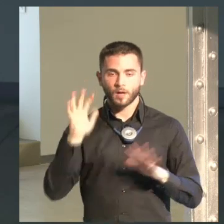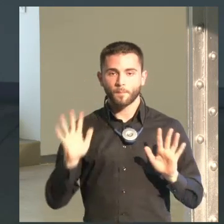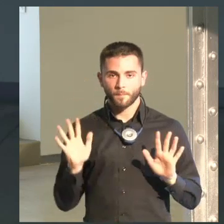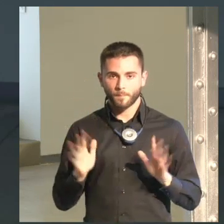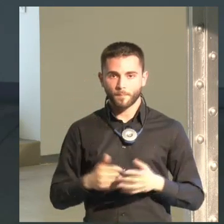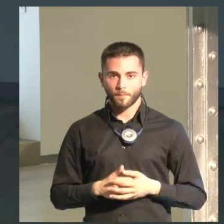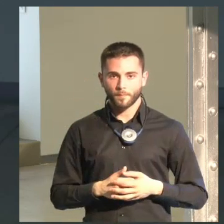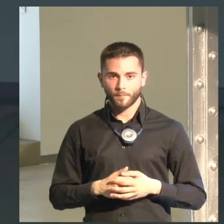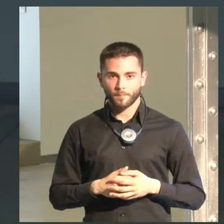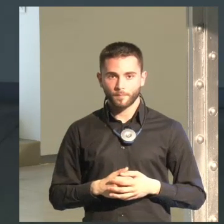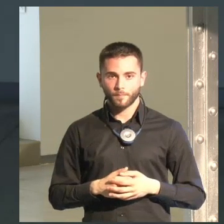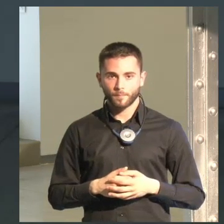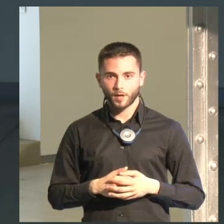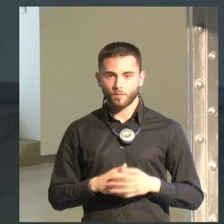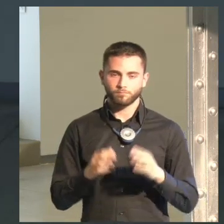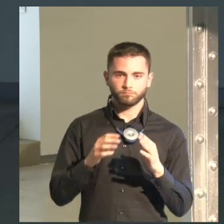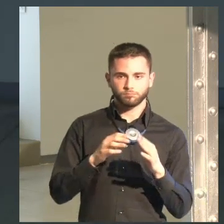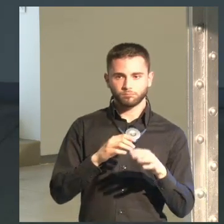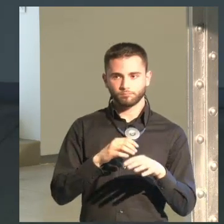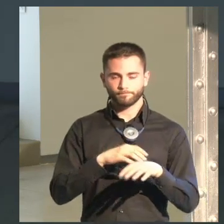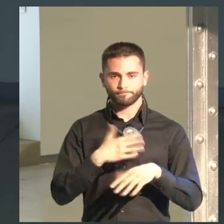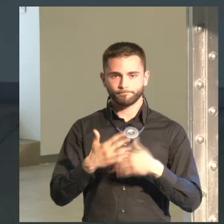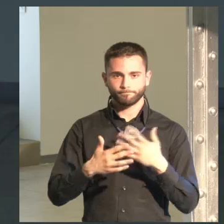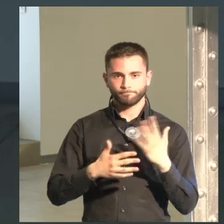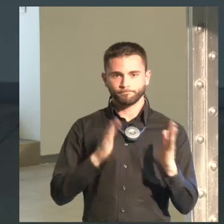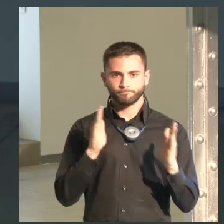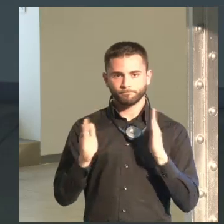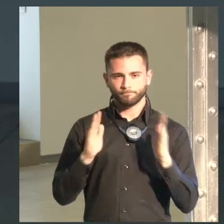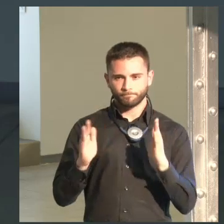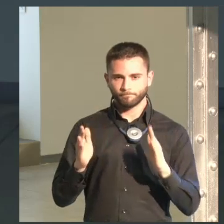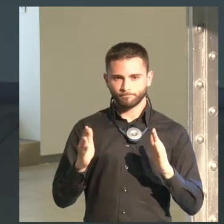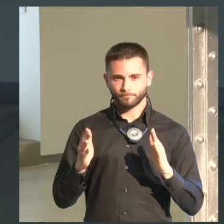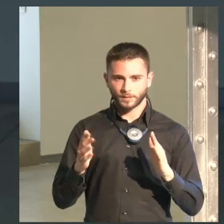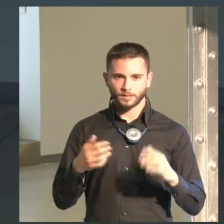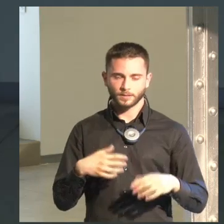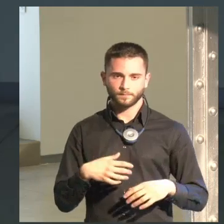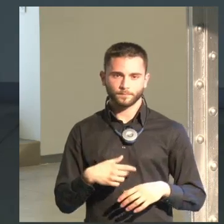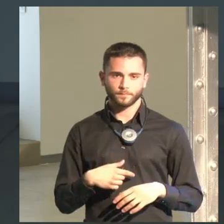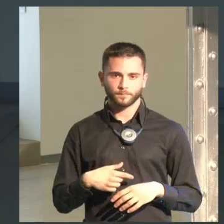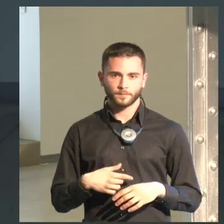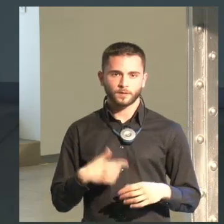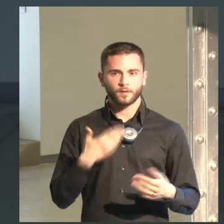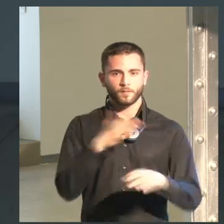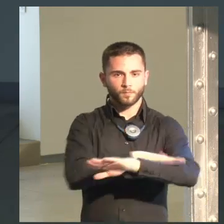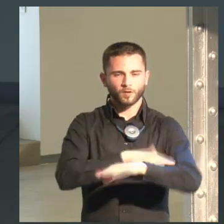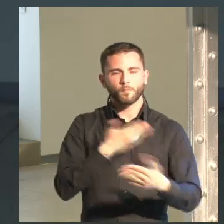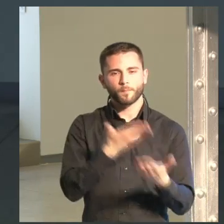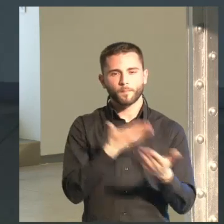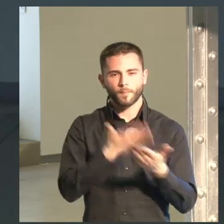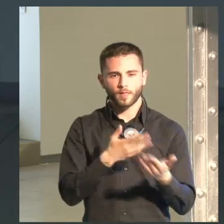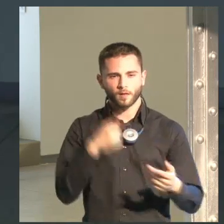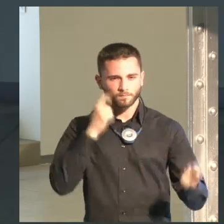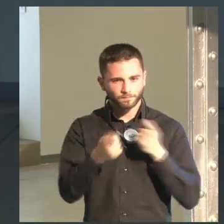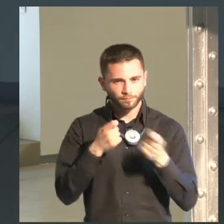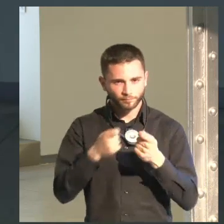un cierto margen de actuación y hemos encargado a las autoridades nacionales que vigilen que así se hace. Y yo creo que esa es una forma